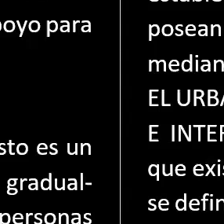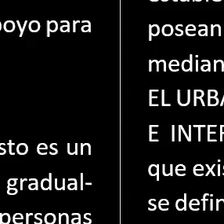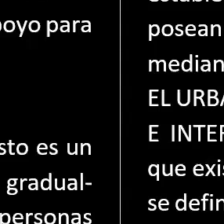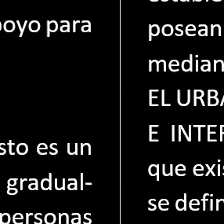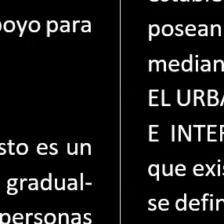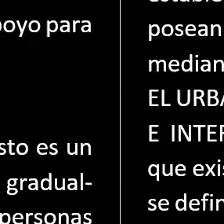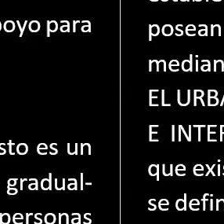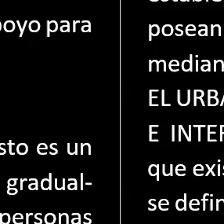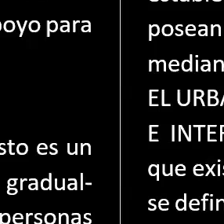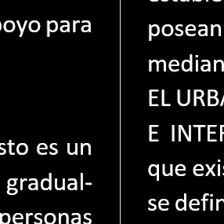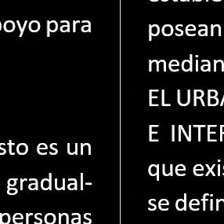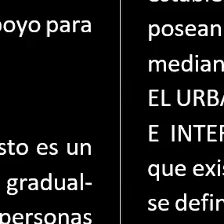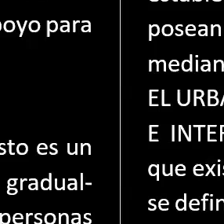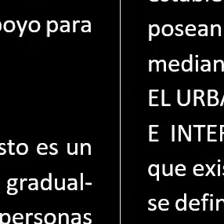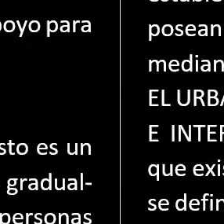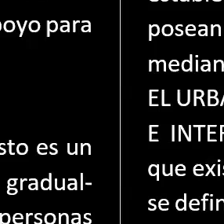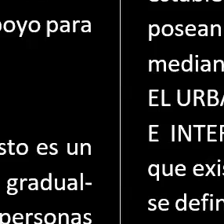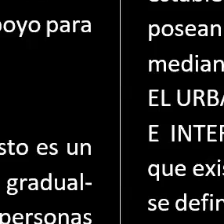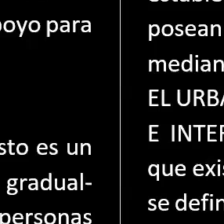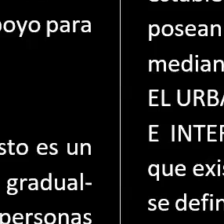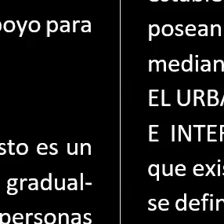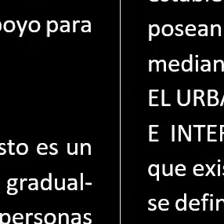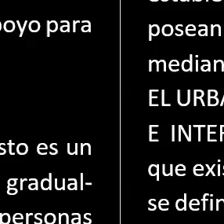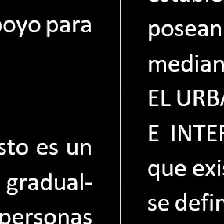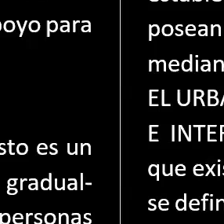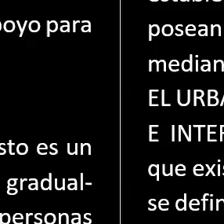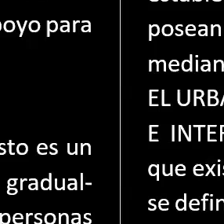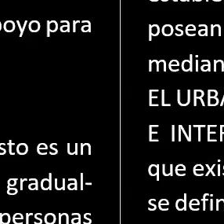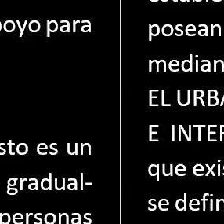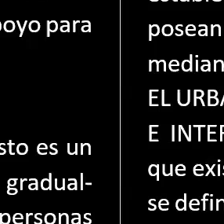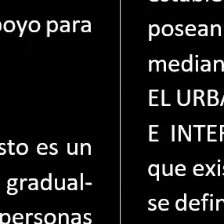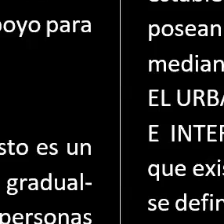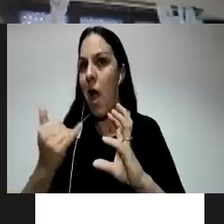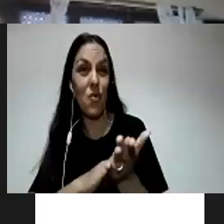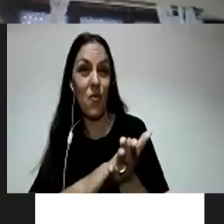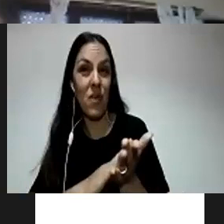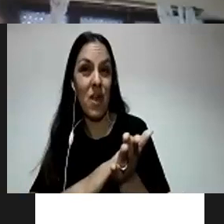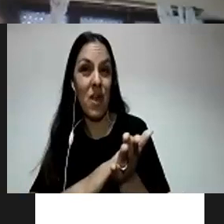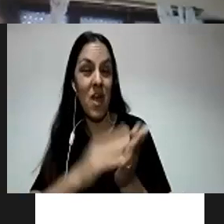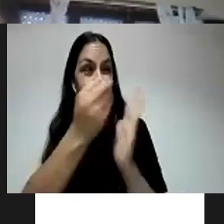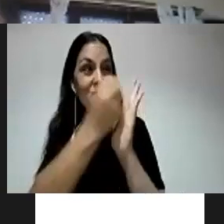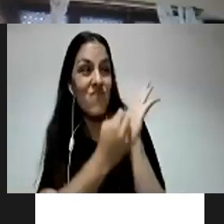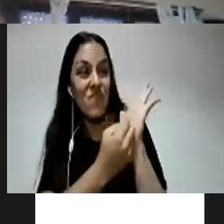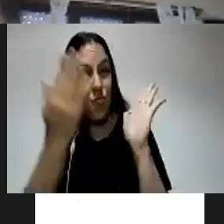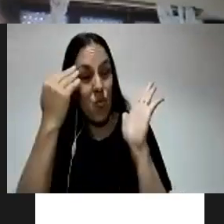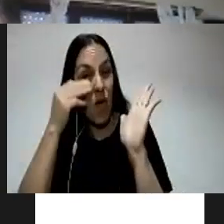aplicación efectiva, se refería al tema de las bocas calles y los volúmenes, etc. Ah,